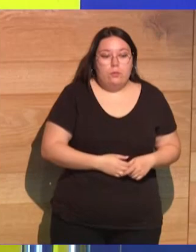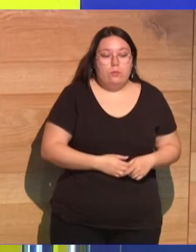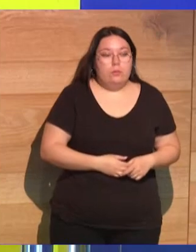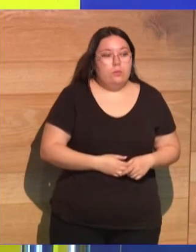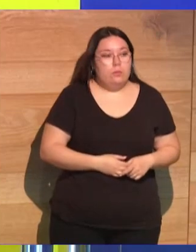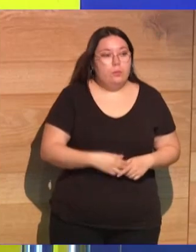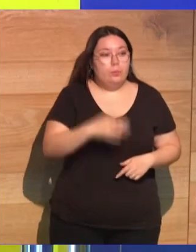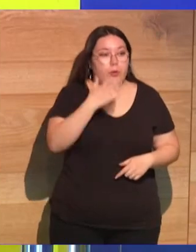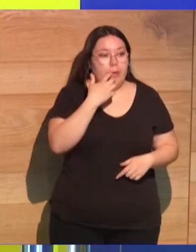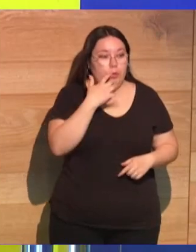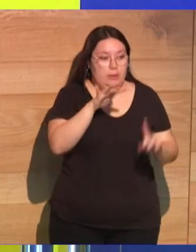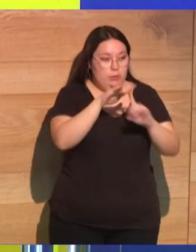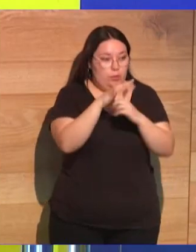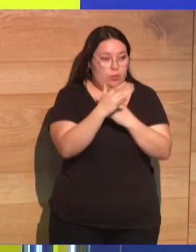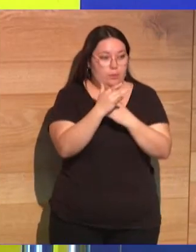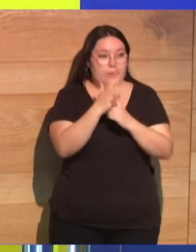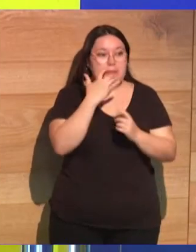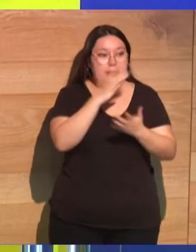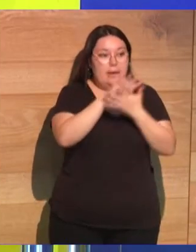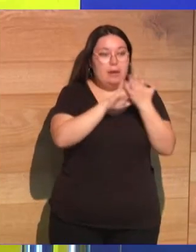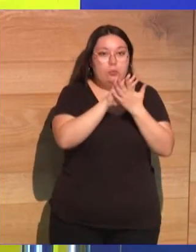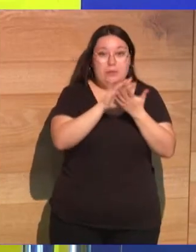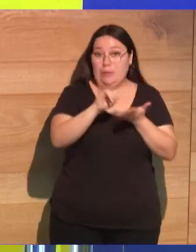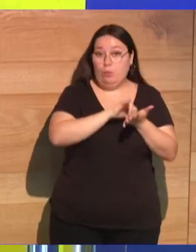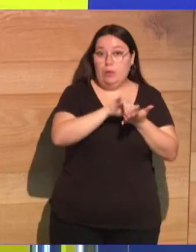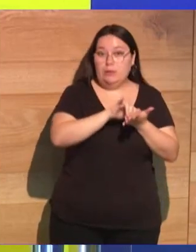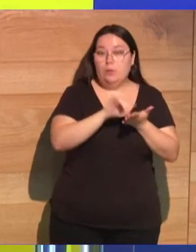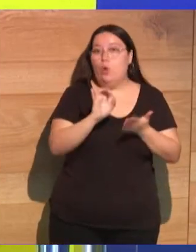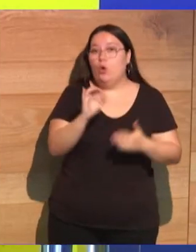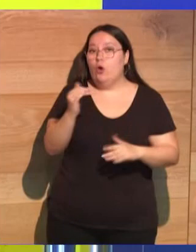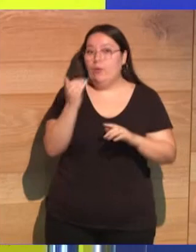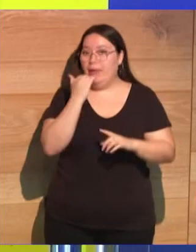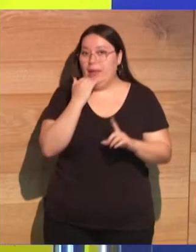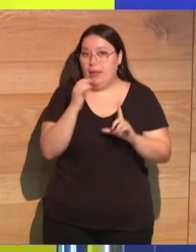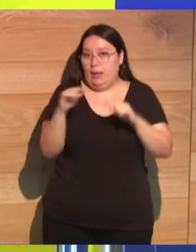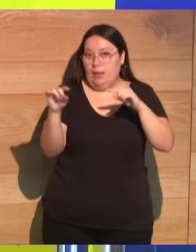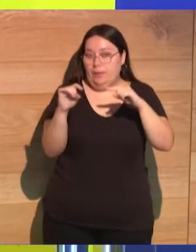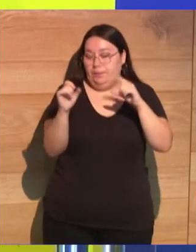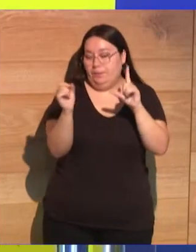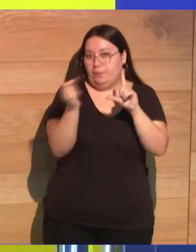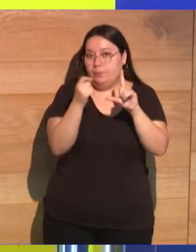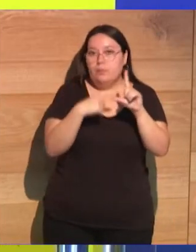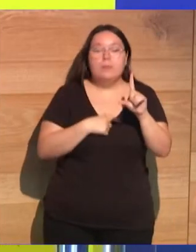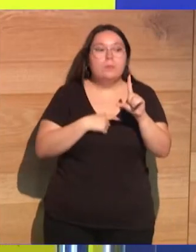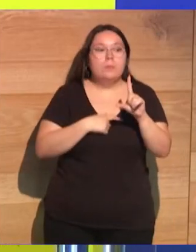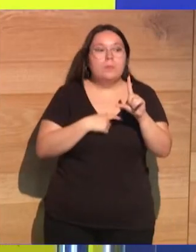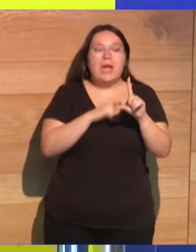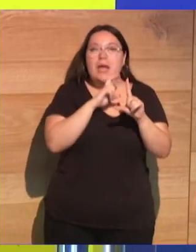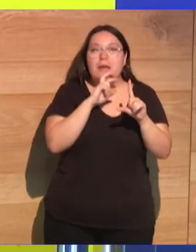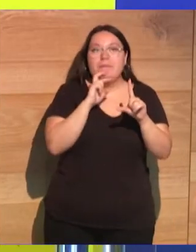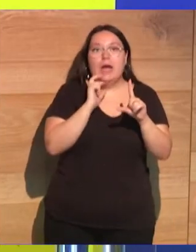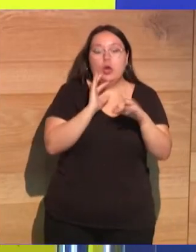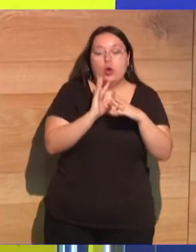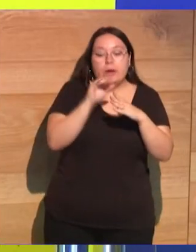de, por ejemplo, si hablamos del WhatsApp o del correo electrónico, ¿qué valor intrínseco transmite?